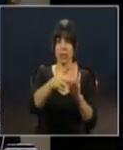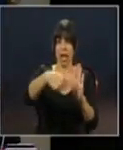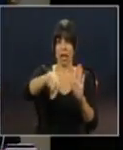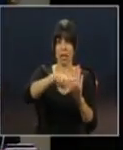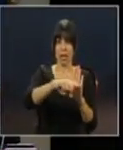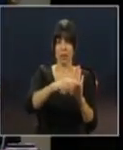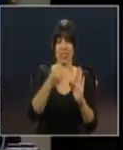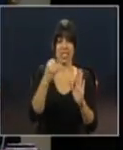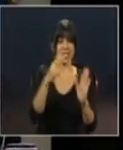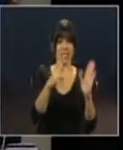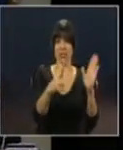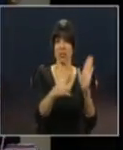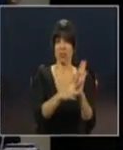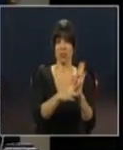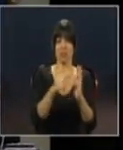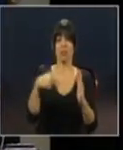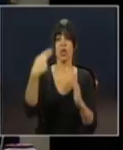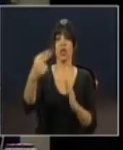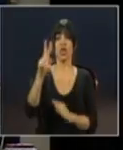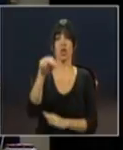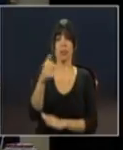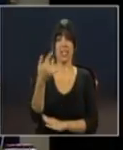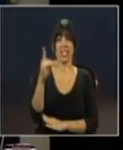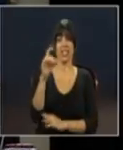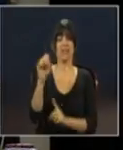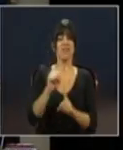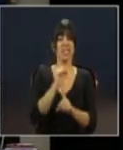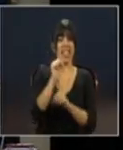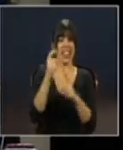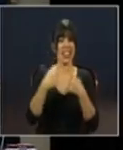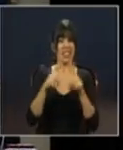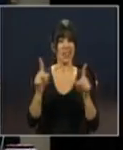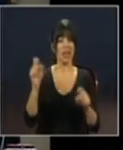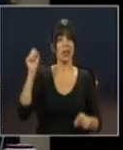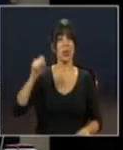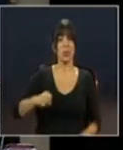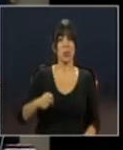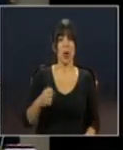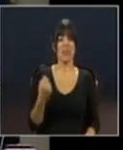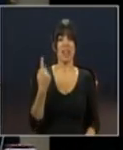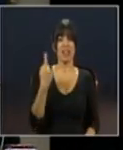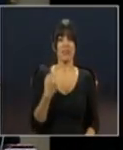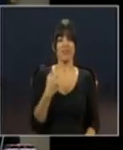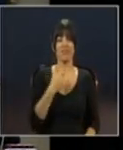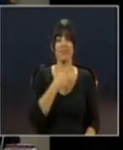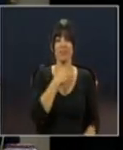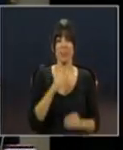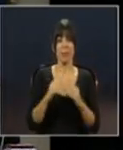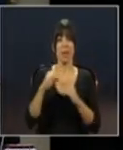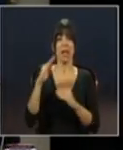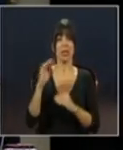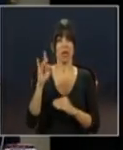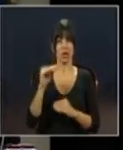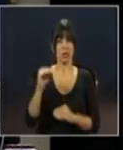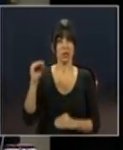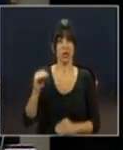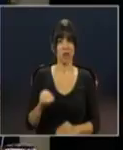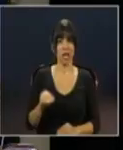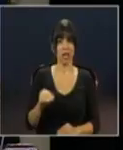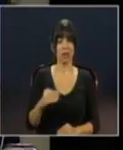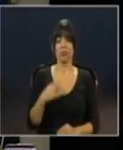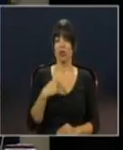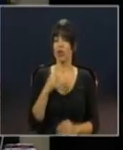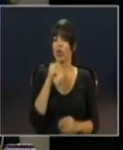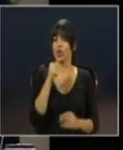escenario muy distinto para el 2018, donde podríamos enfrentar un déficit superior al 8%. No deseo